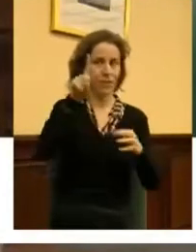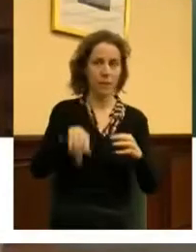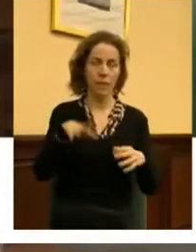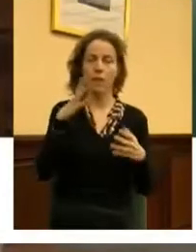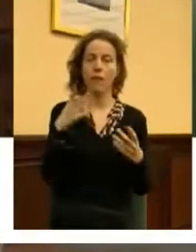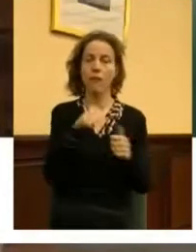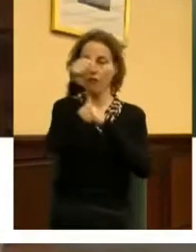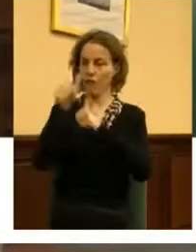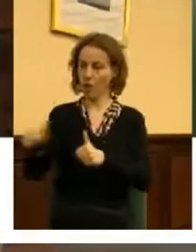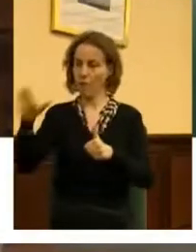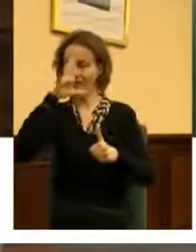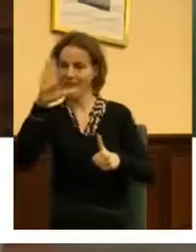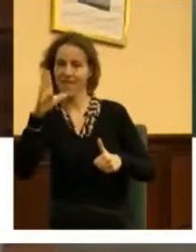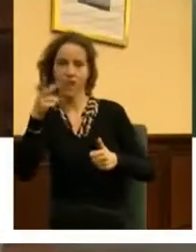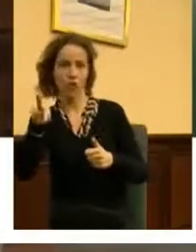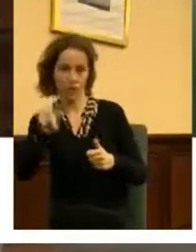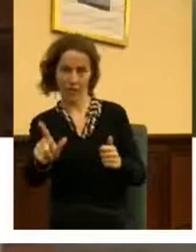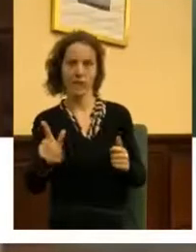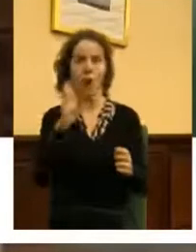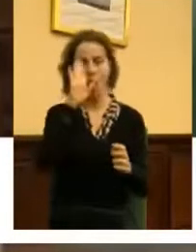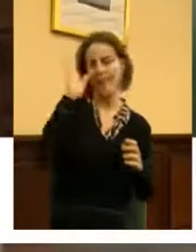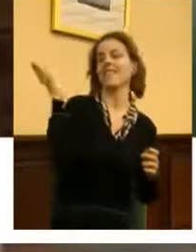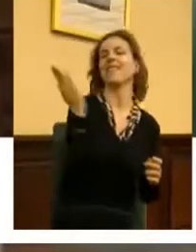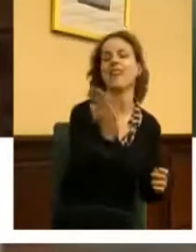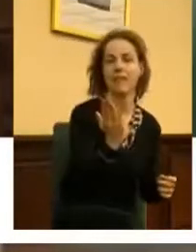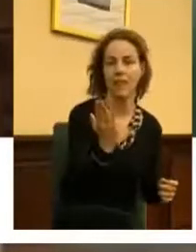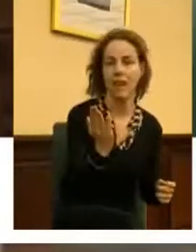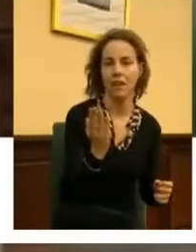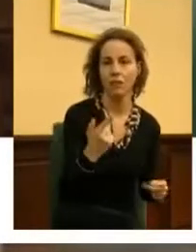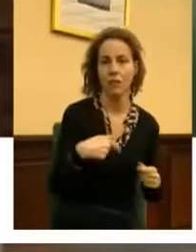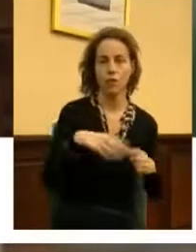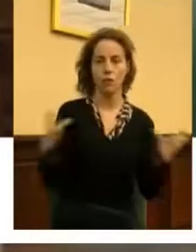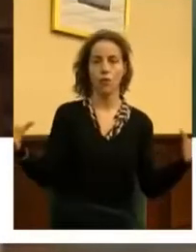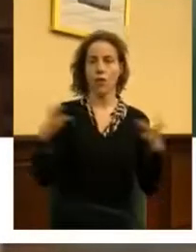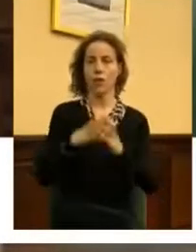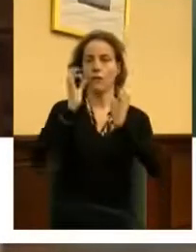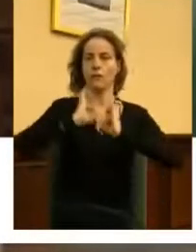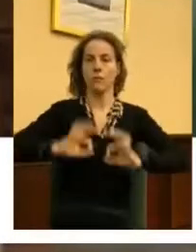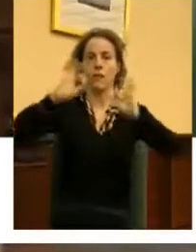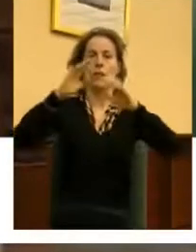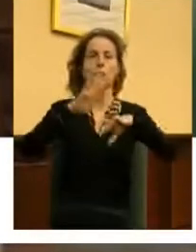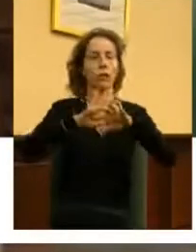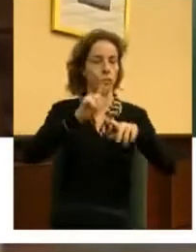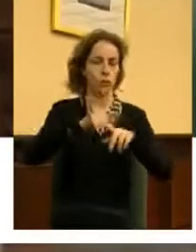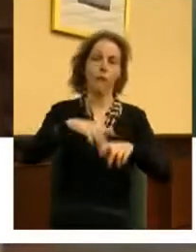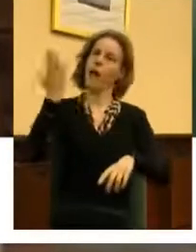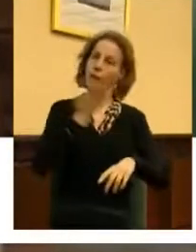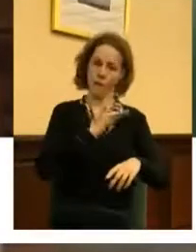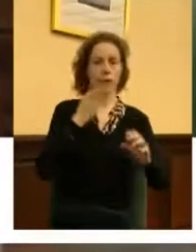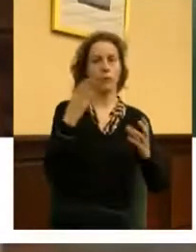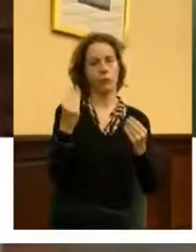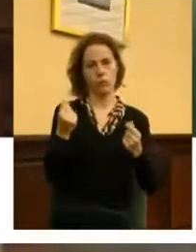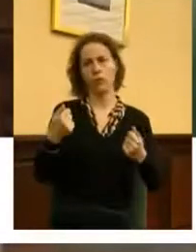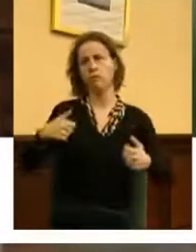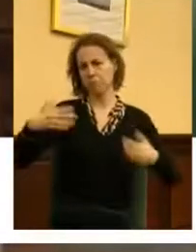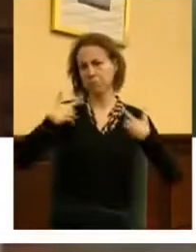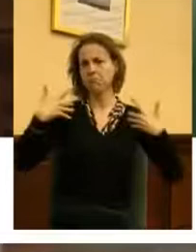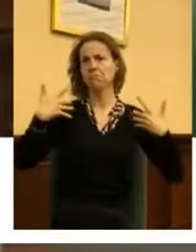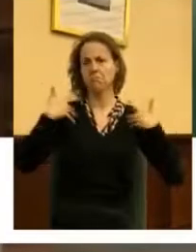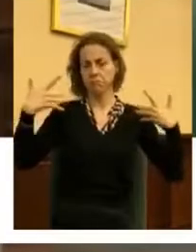en forma de ayudas directas, con un colectivo en concreto que también está pasándolo, como muchos otros,